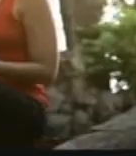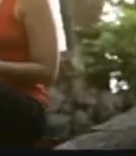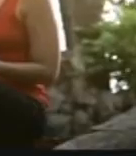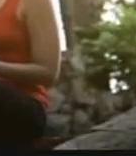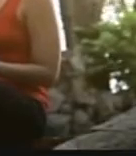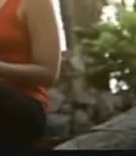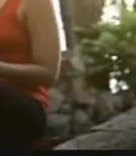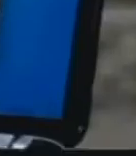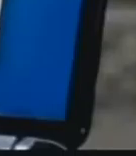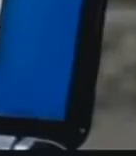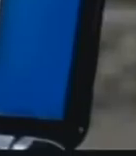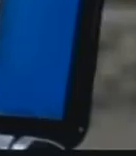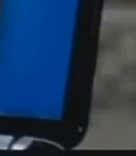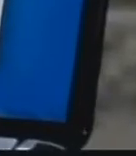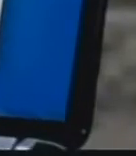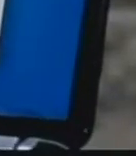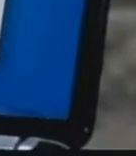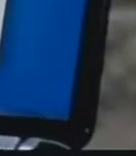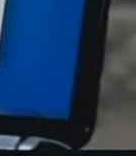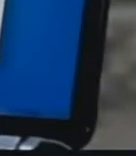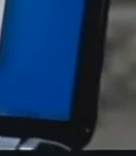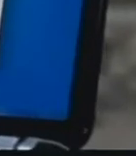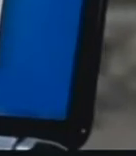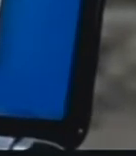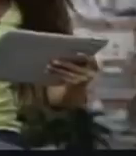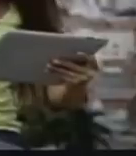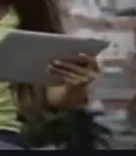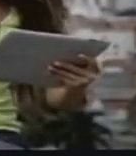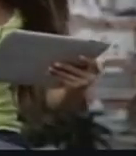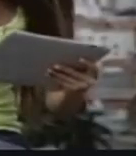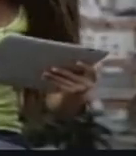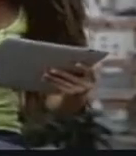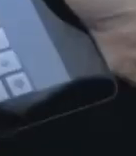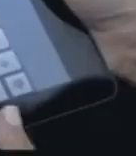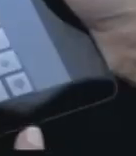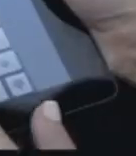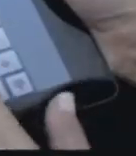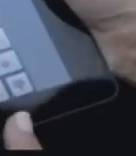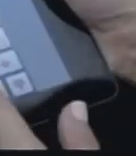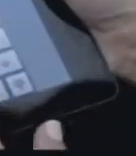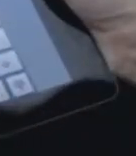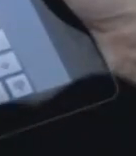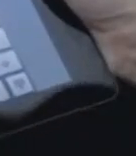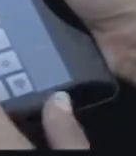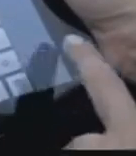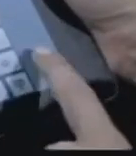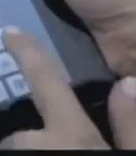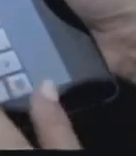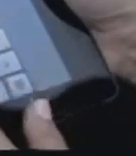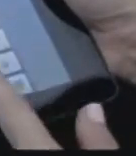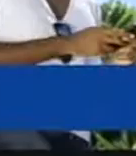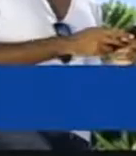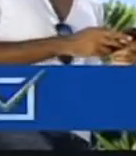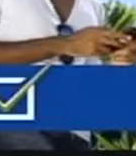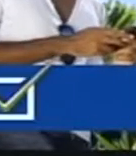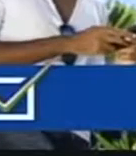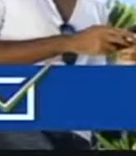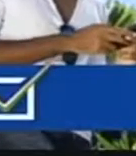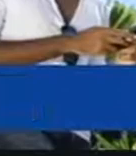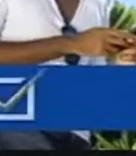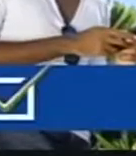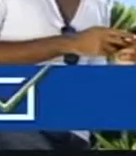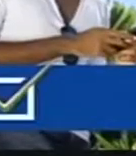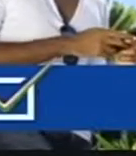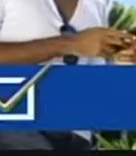Poetas. Disfruta en la Loma de la Cruz. Descubre en la Colina de San Antonio.